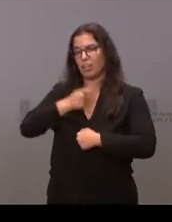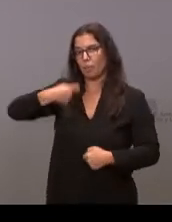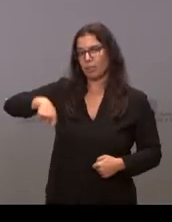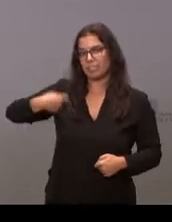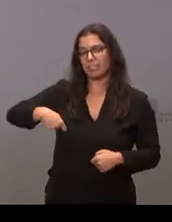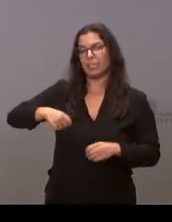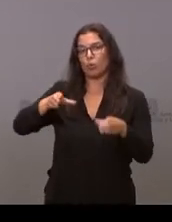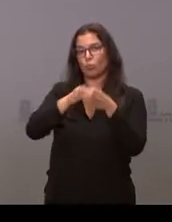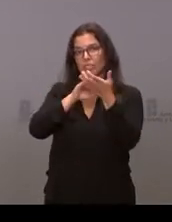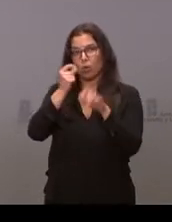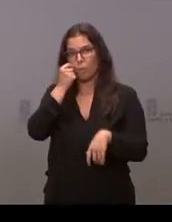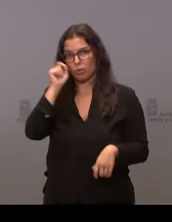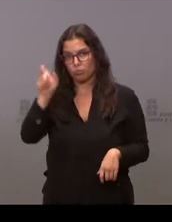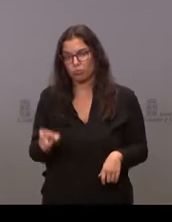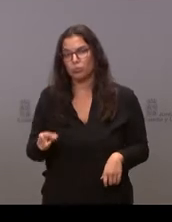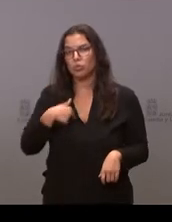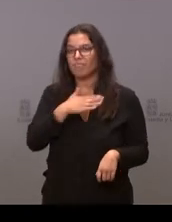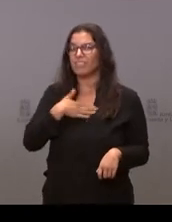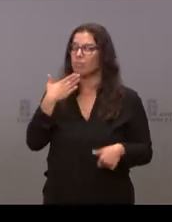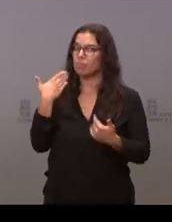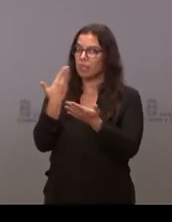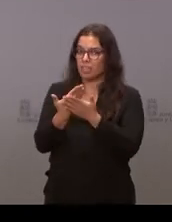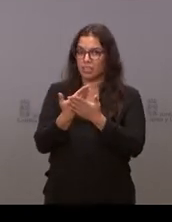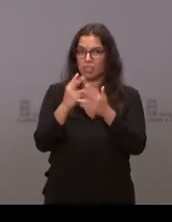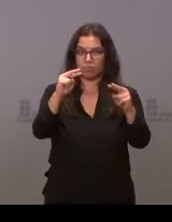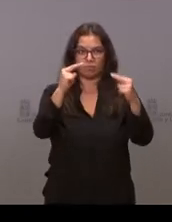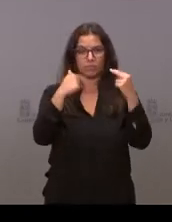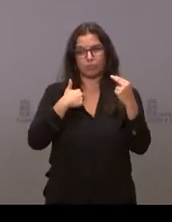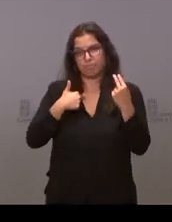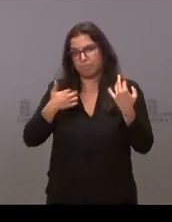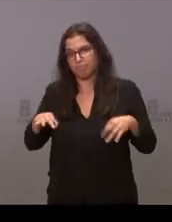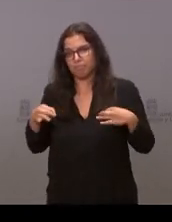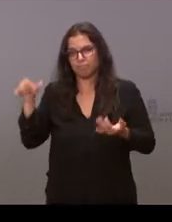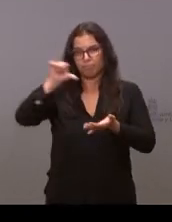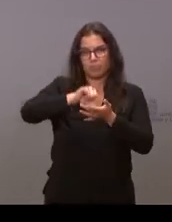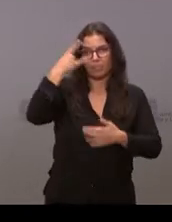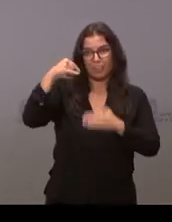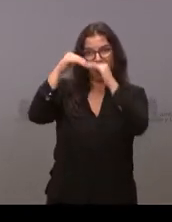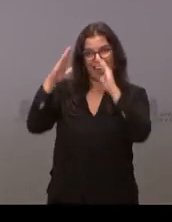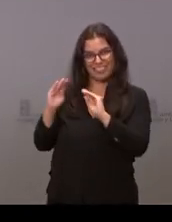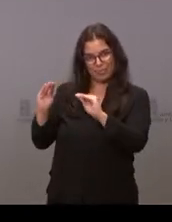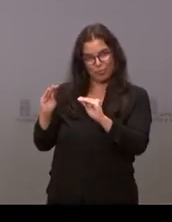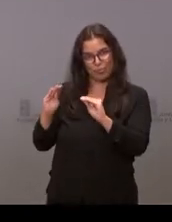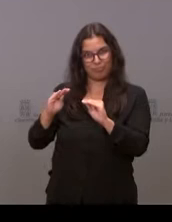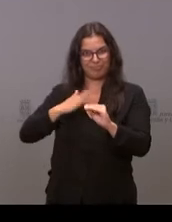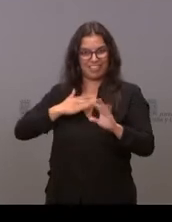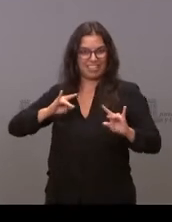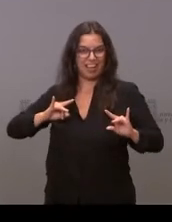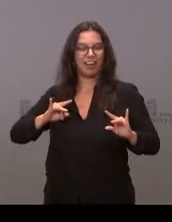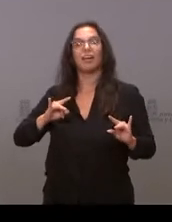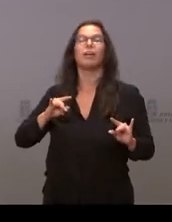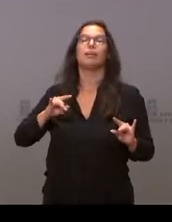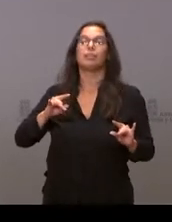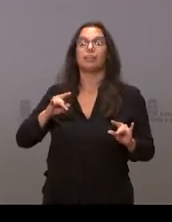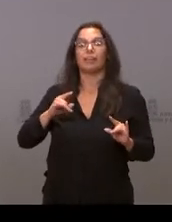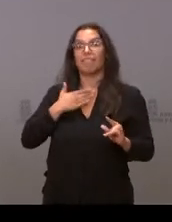Mañueco, quiero pedirte desde aquí, humildemente, desde Salamanca, desde tu casa, que desde la